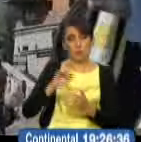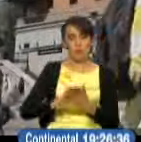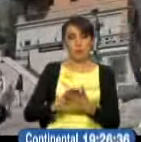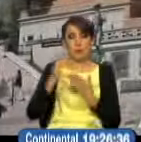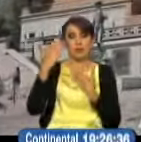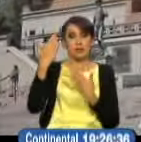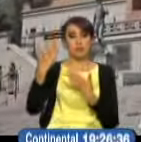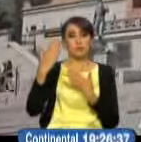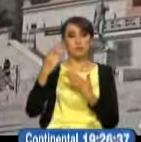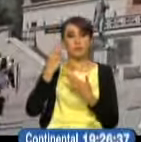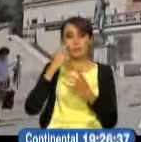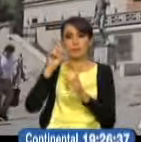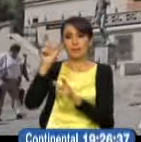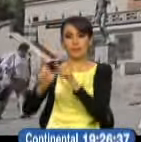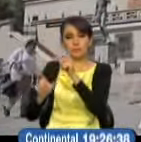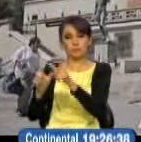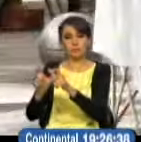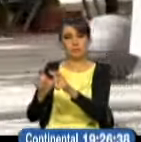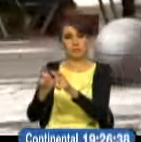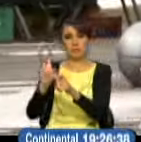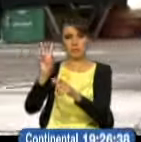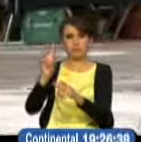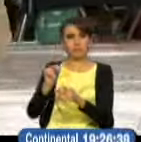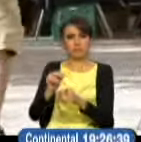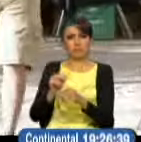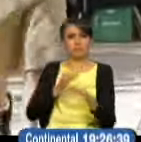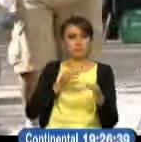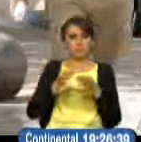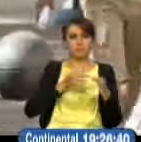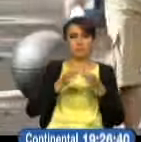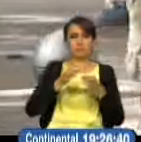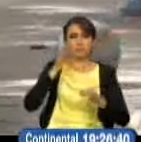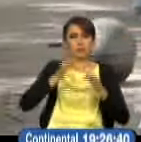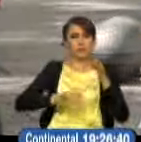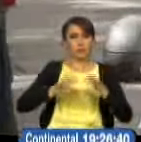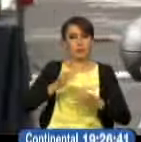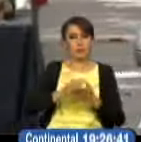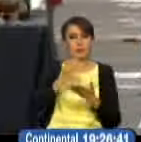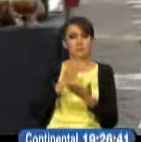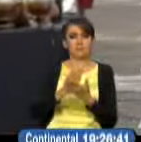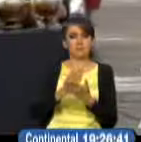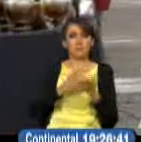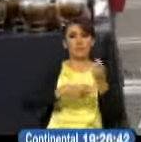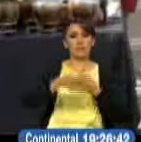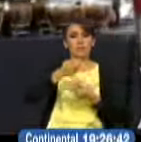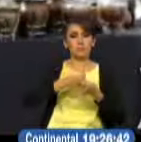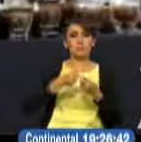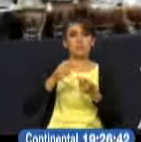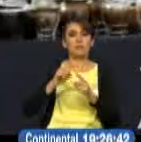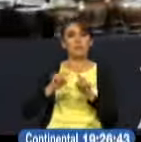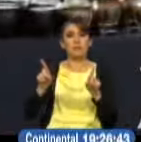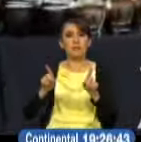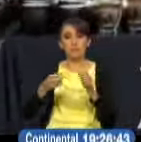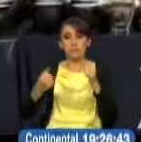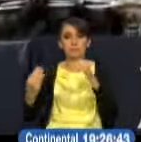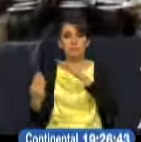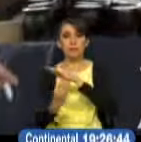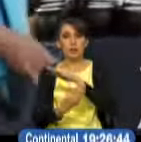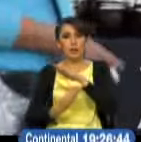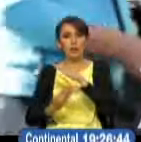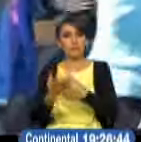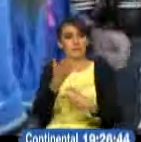dignidad de los trabajadores no van contra la seguridad jurídica necesaria para las inversiones, sino que, por el contrario, son la base para atraer